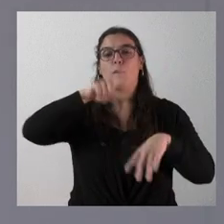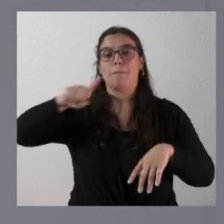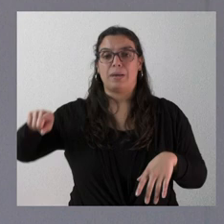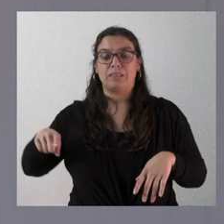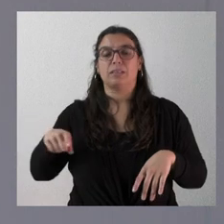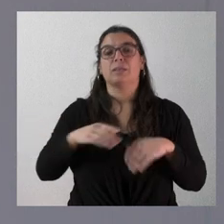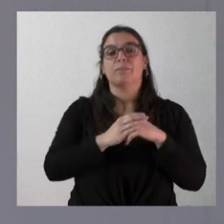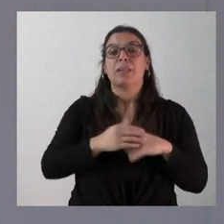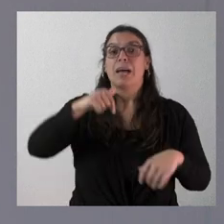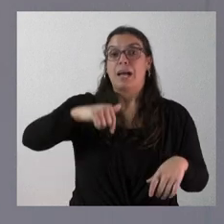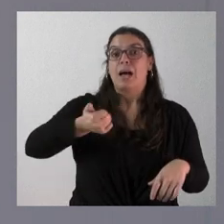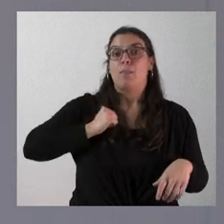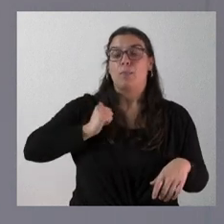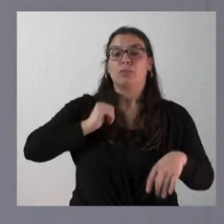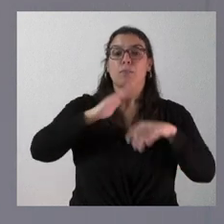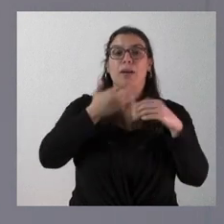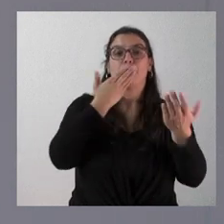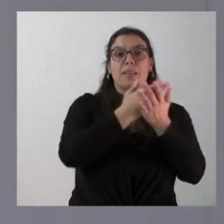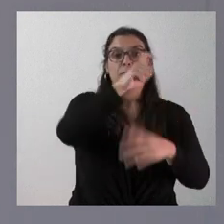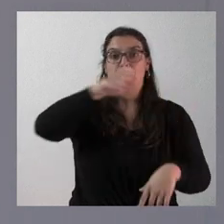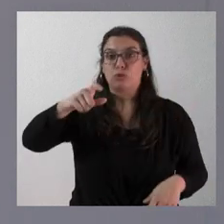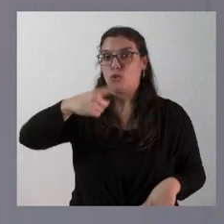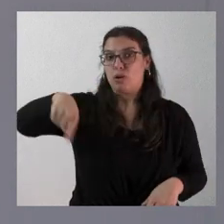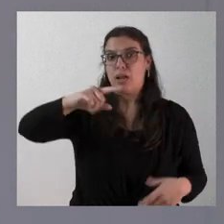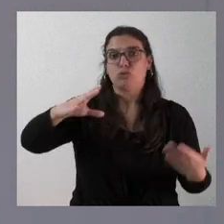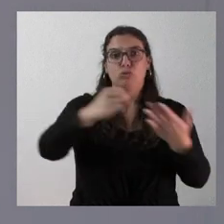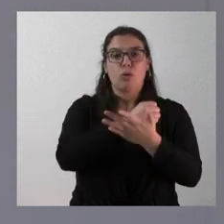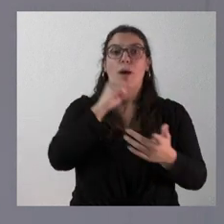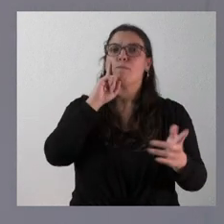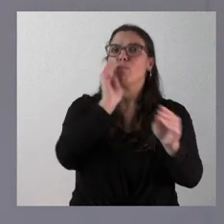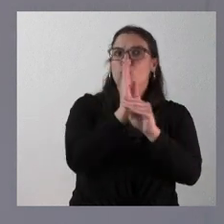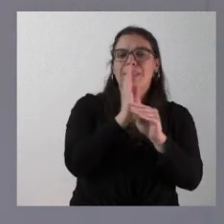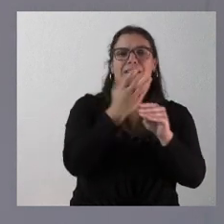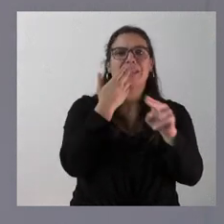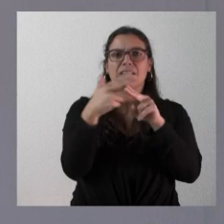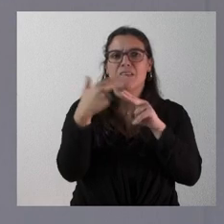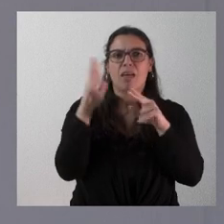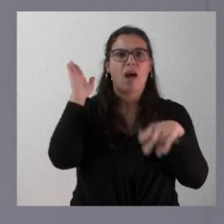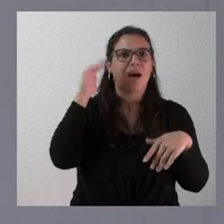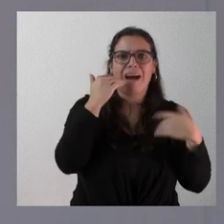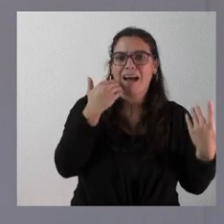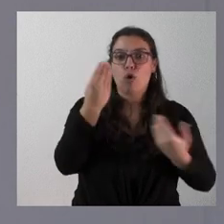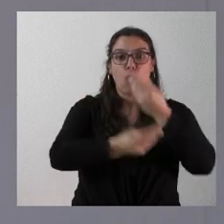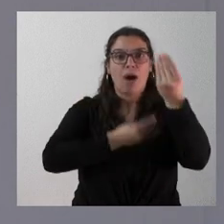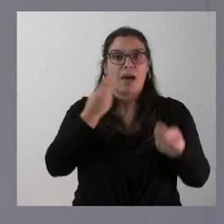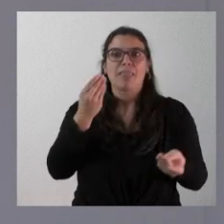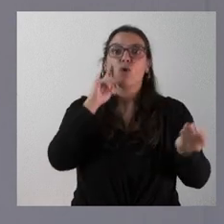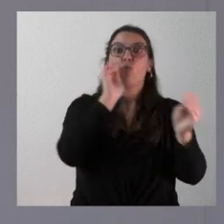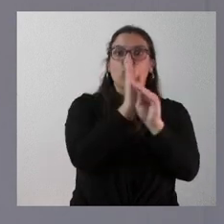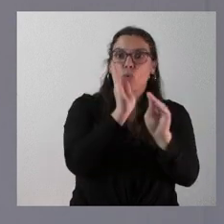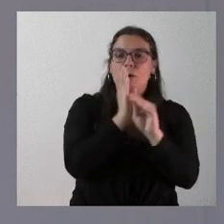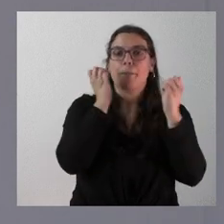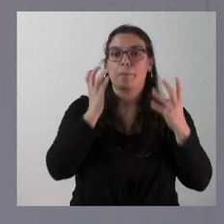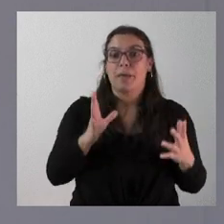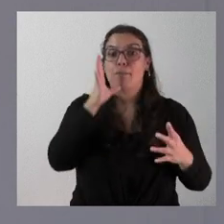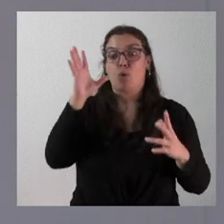aprovechamos para hacer un llamamiento a todas las personas a su prudencia en todo tipo de actividades porque lógicamente las